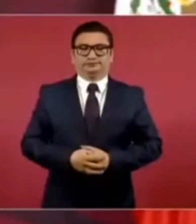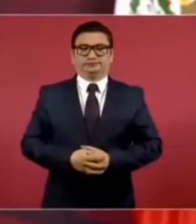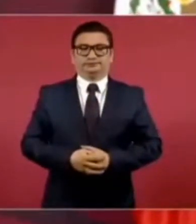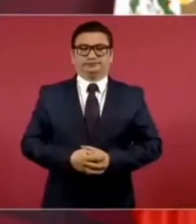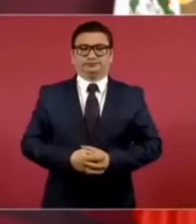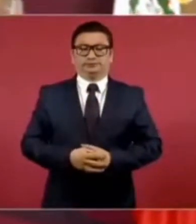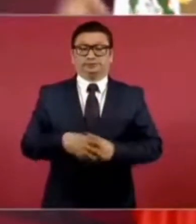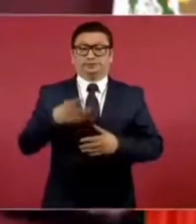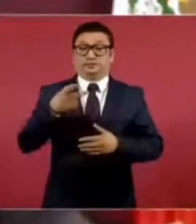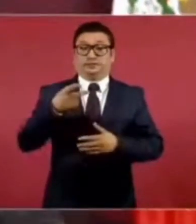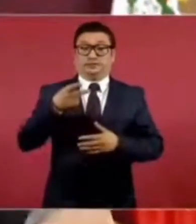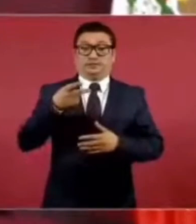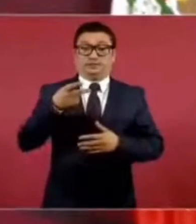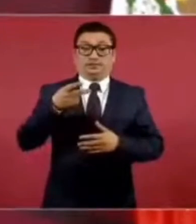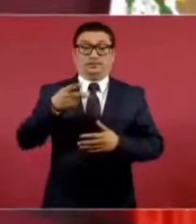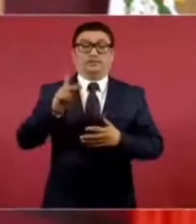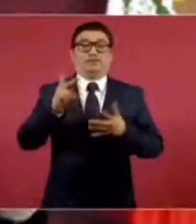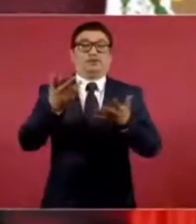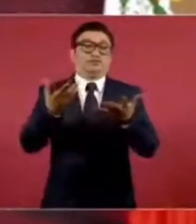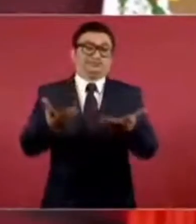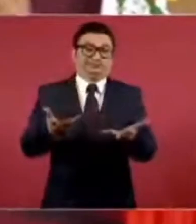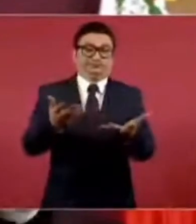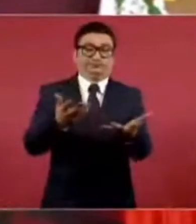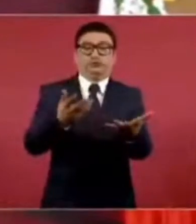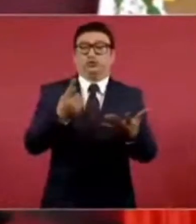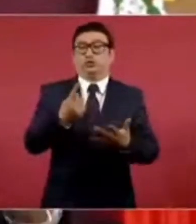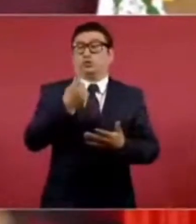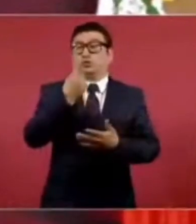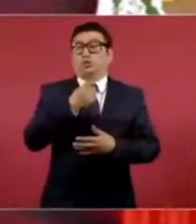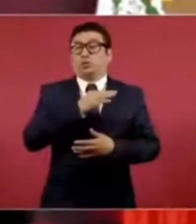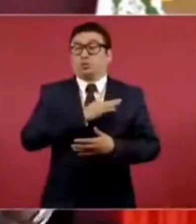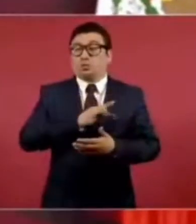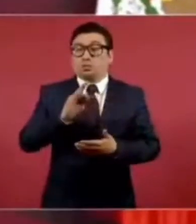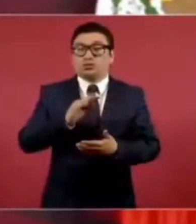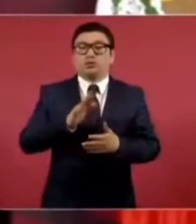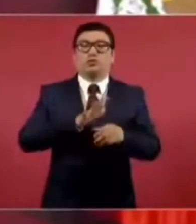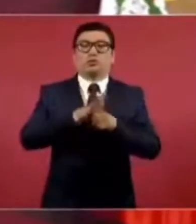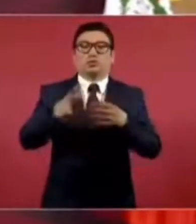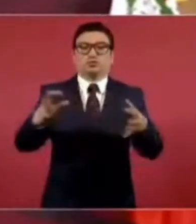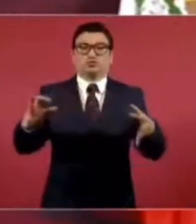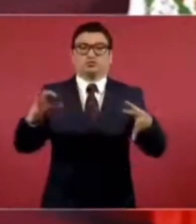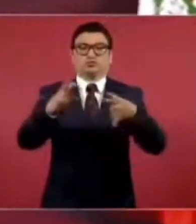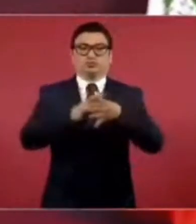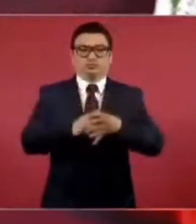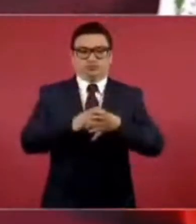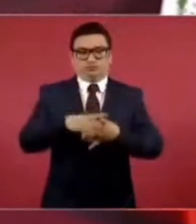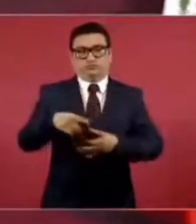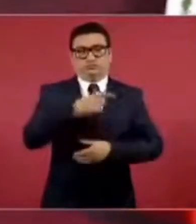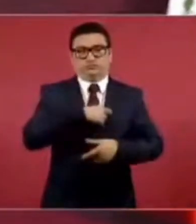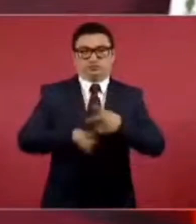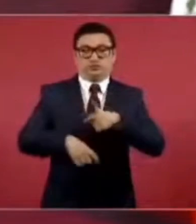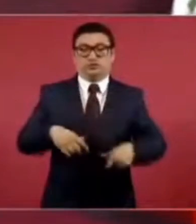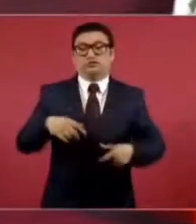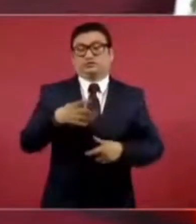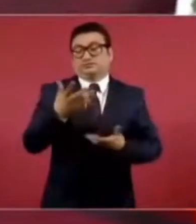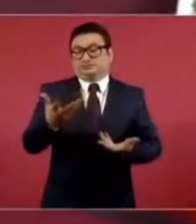pero se quedó sin base. Bueno, la única posibilidad que tenía era la alianza con el zapatismo.